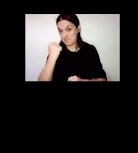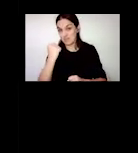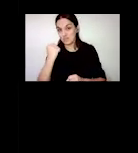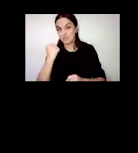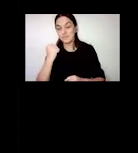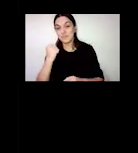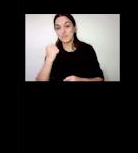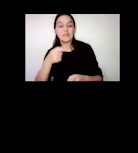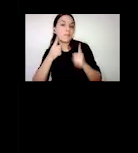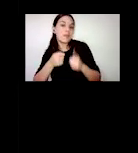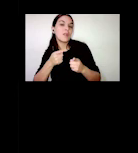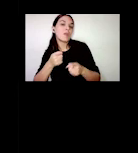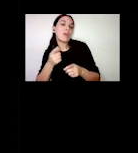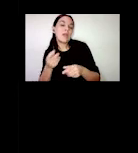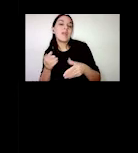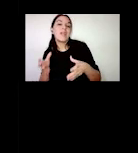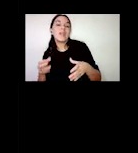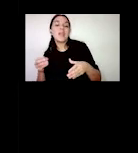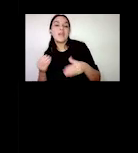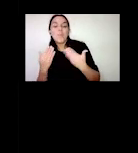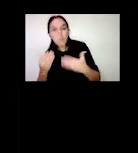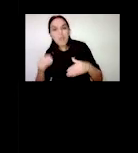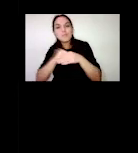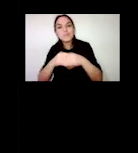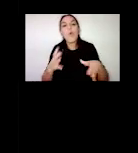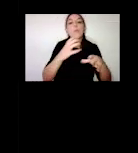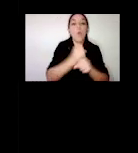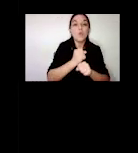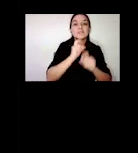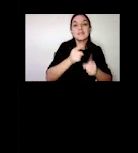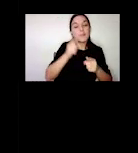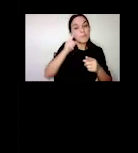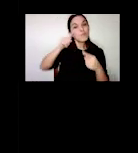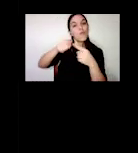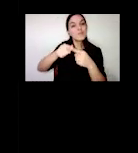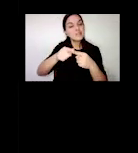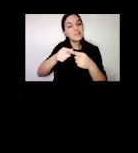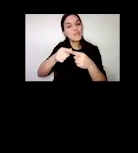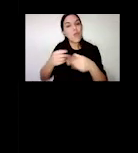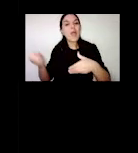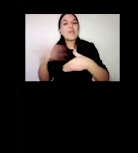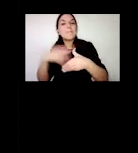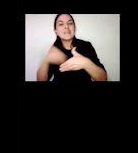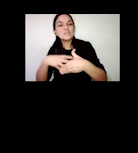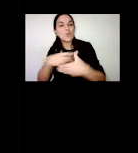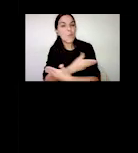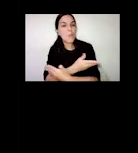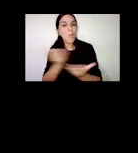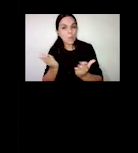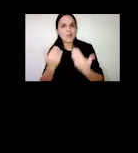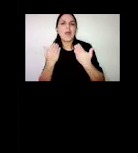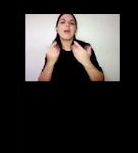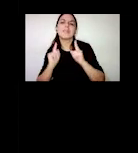sea que coticen en bolsa, y que estén destinados a la inversión pública, se van a